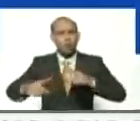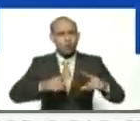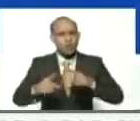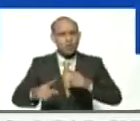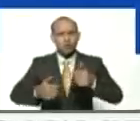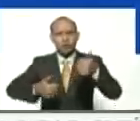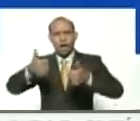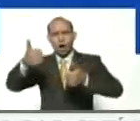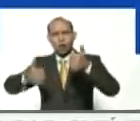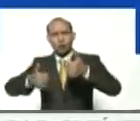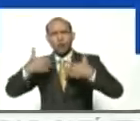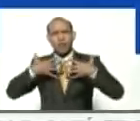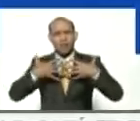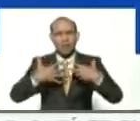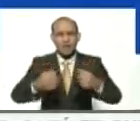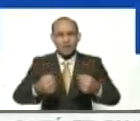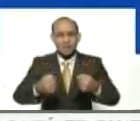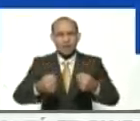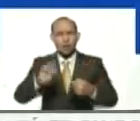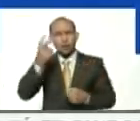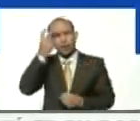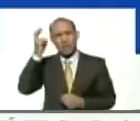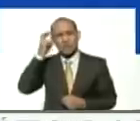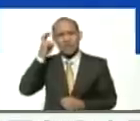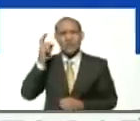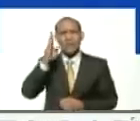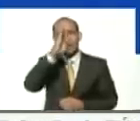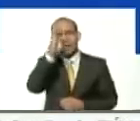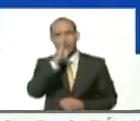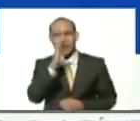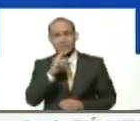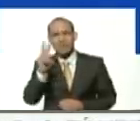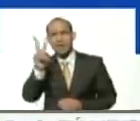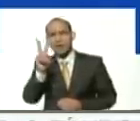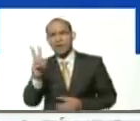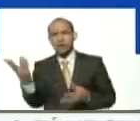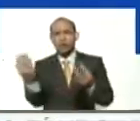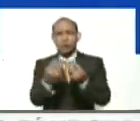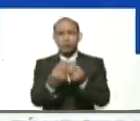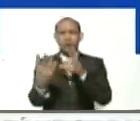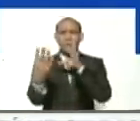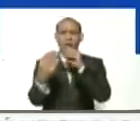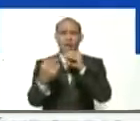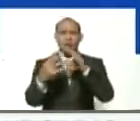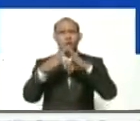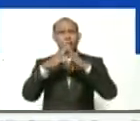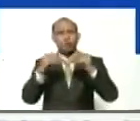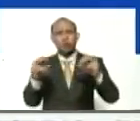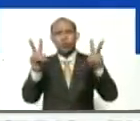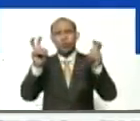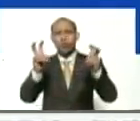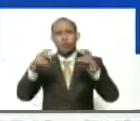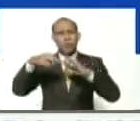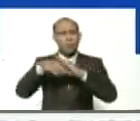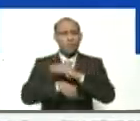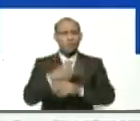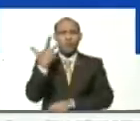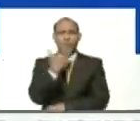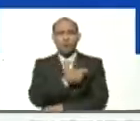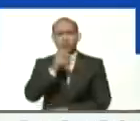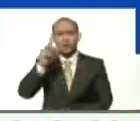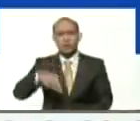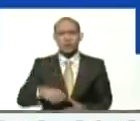autoridades sanitarias y de cancillerías de brazil y bueno conversamos todo lo que tiene que ver con las vacunas